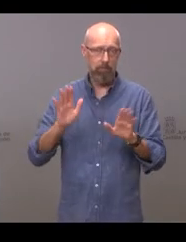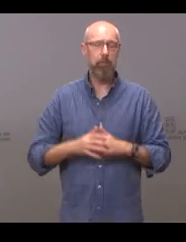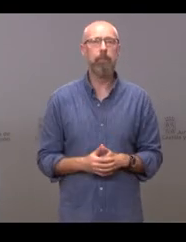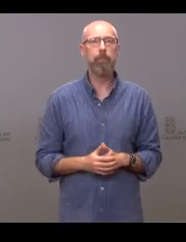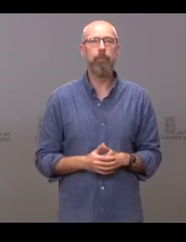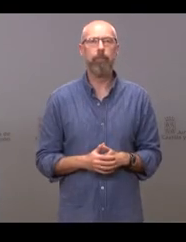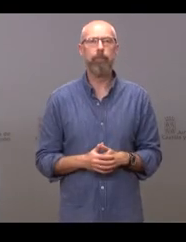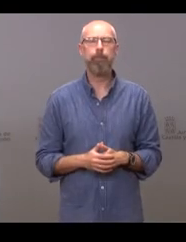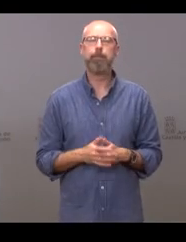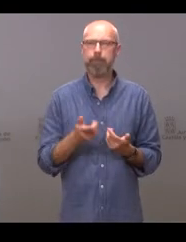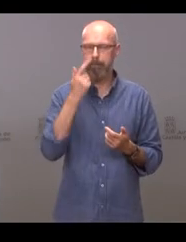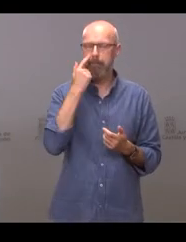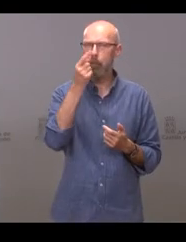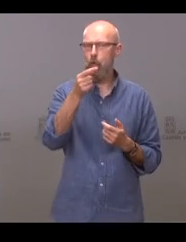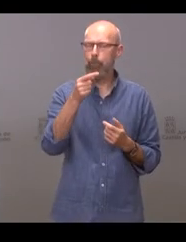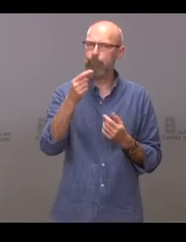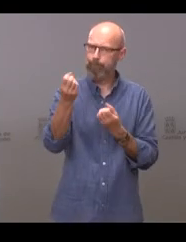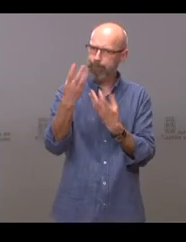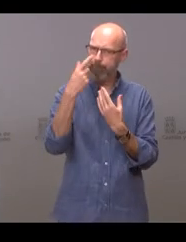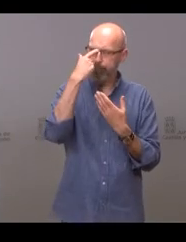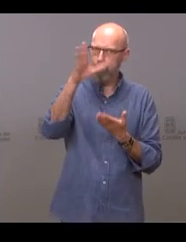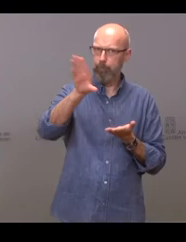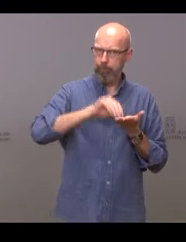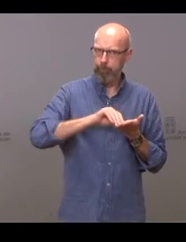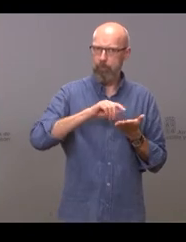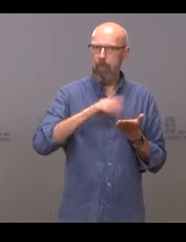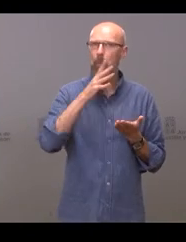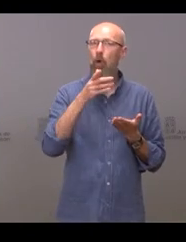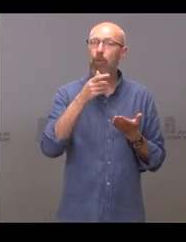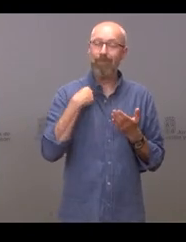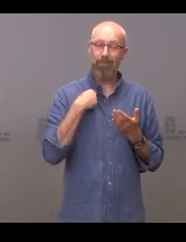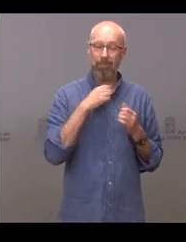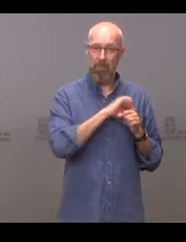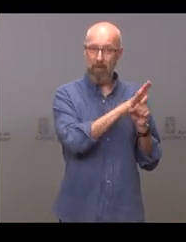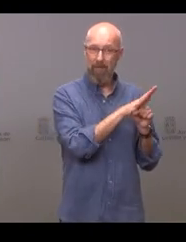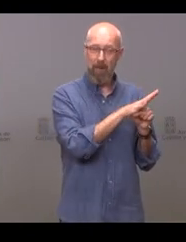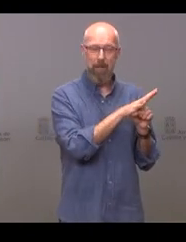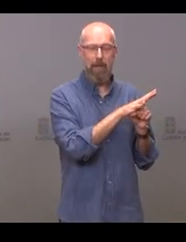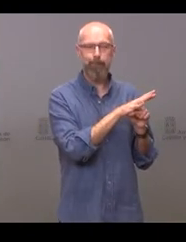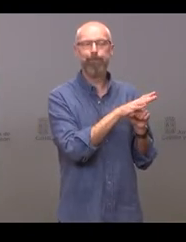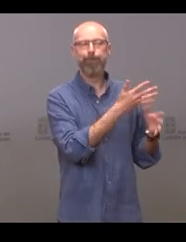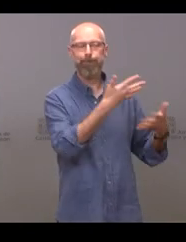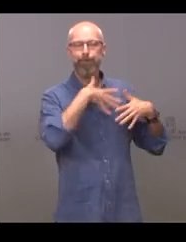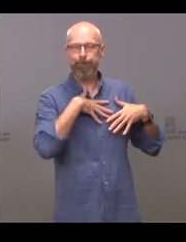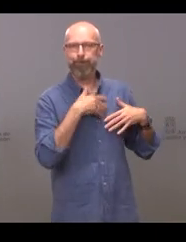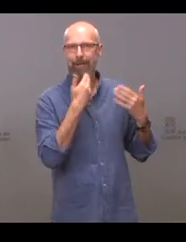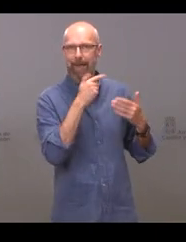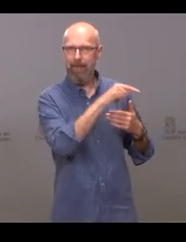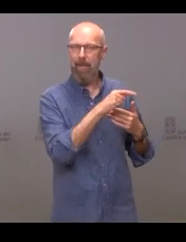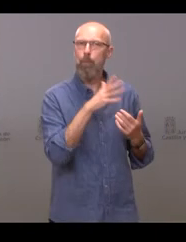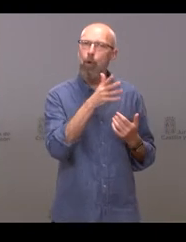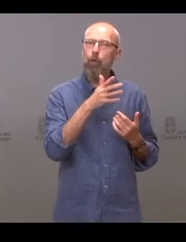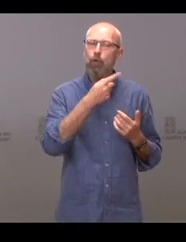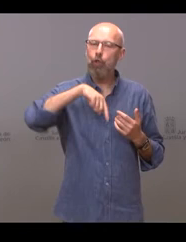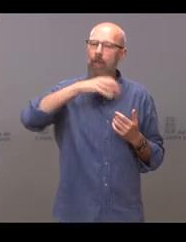tomamos nota yo creo que hay algo que la pandemia nos ha enseñado es que tenemos que aprender y tenemos que